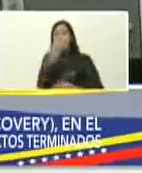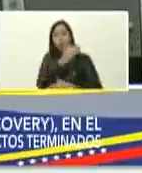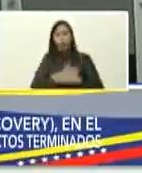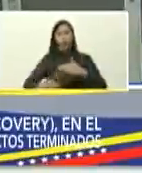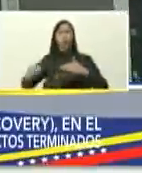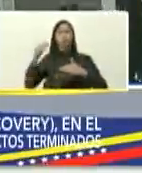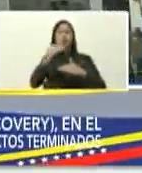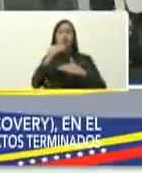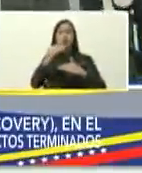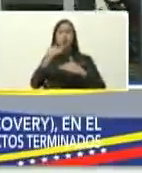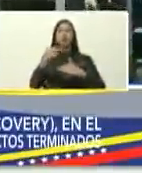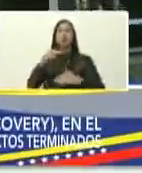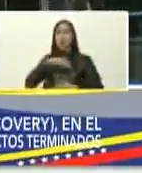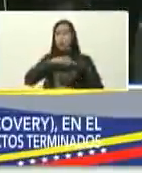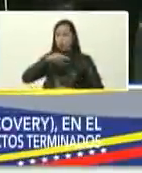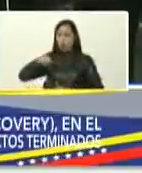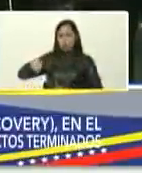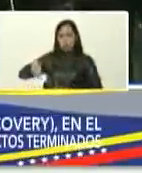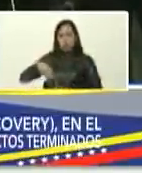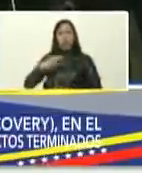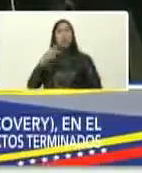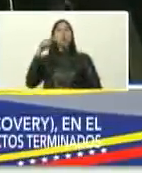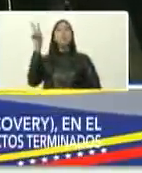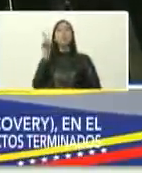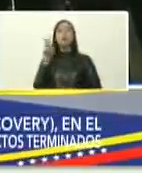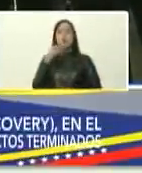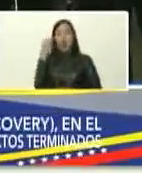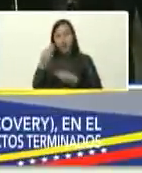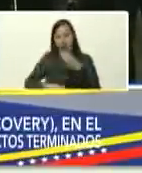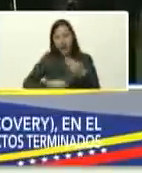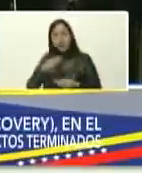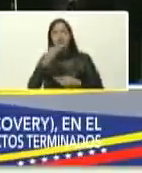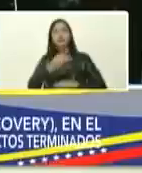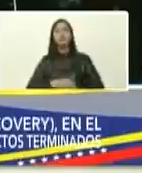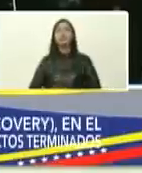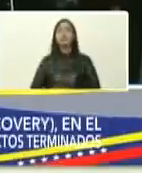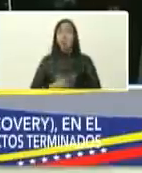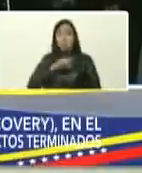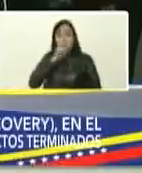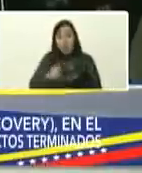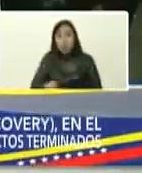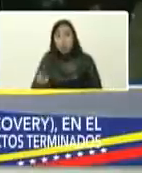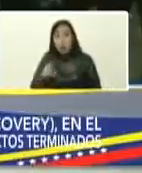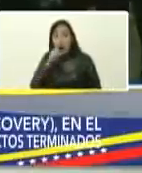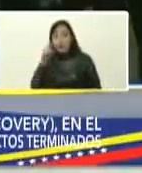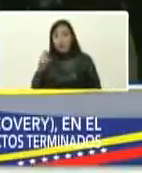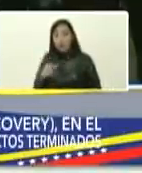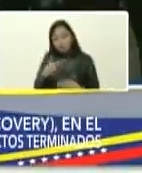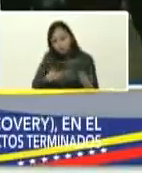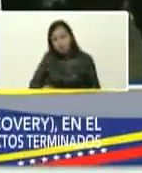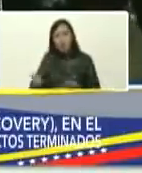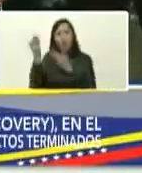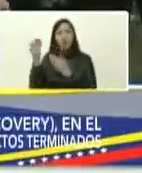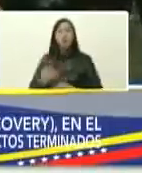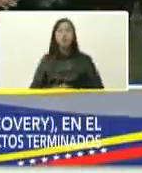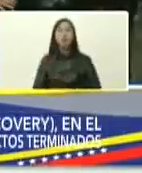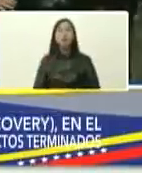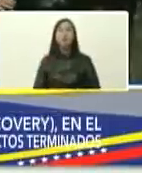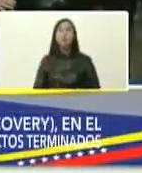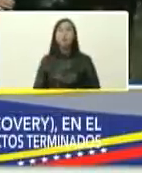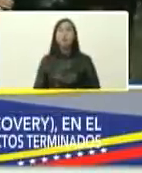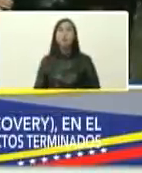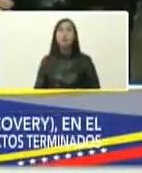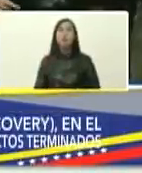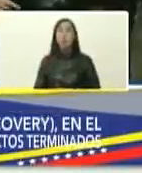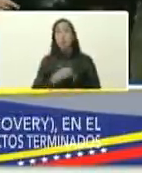a nuestro país. Si tiene alguna pregunta, presidente, adelante. Y bueno,